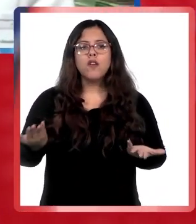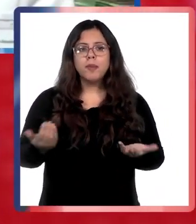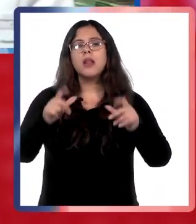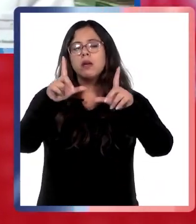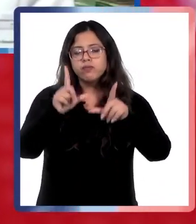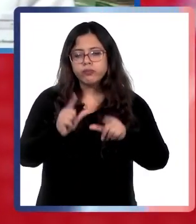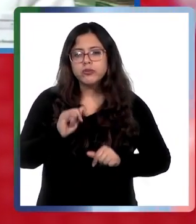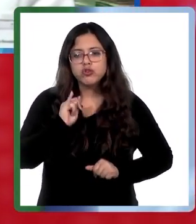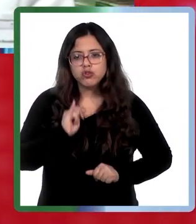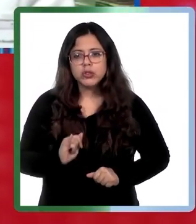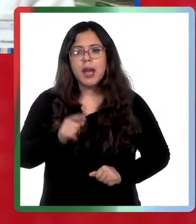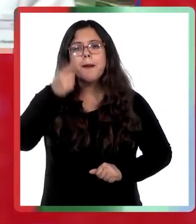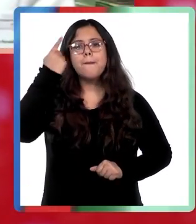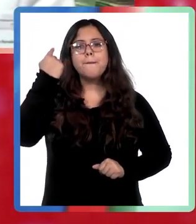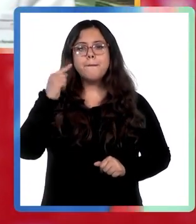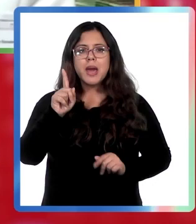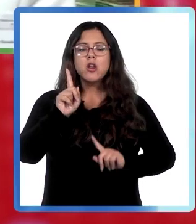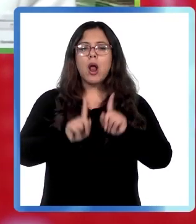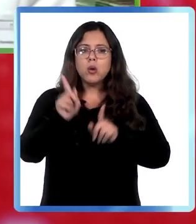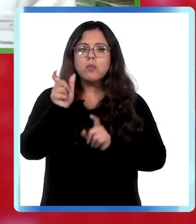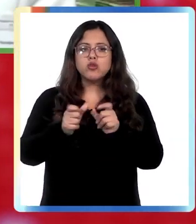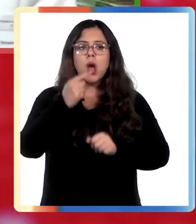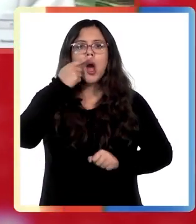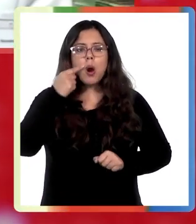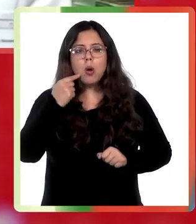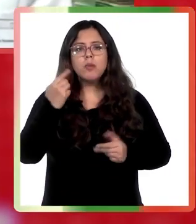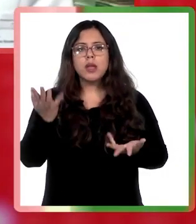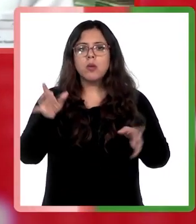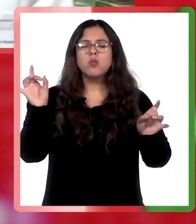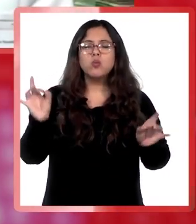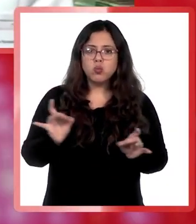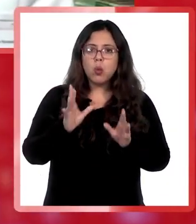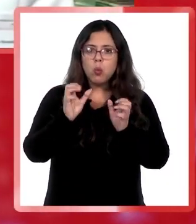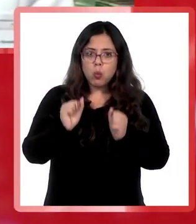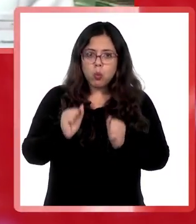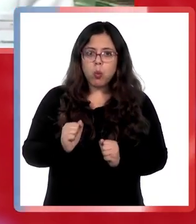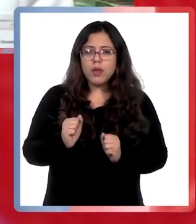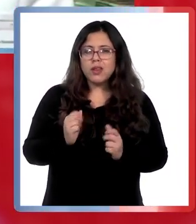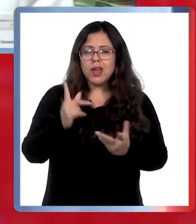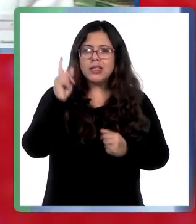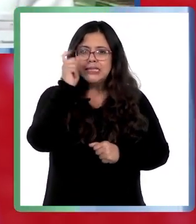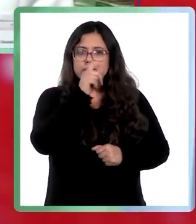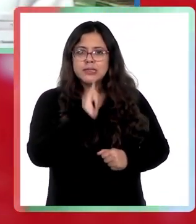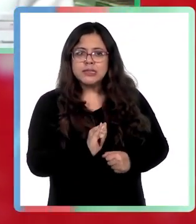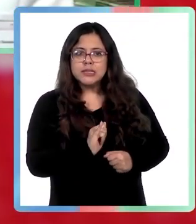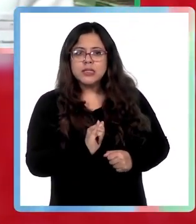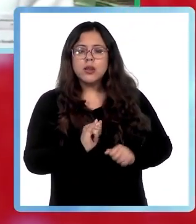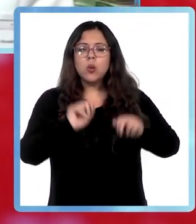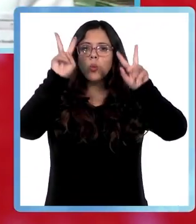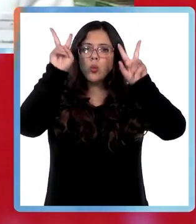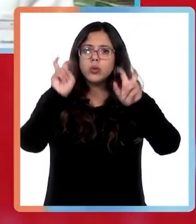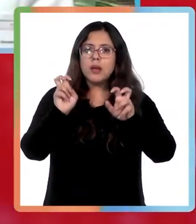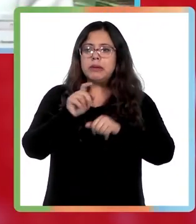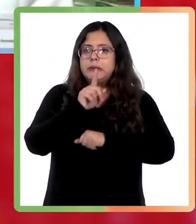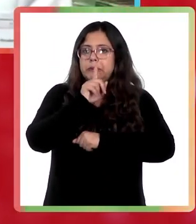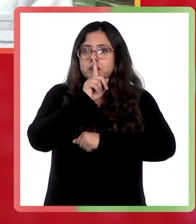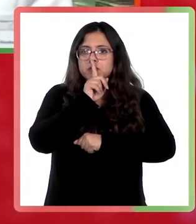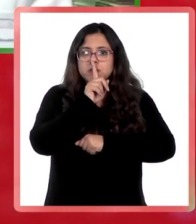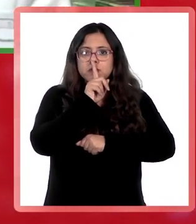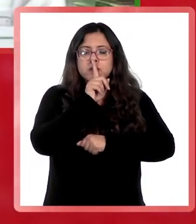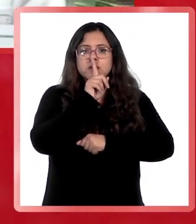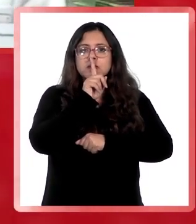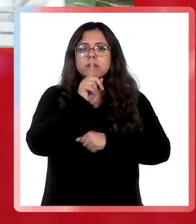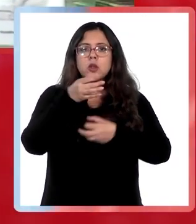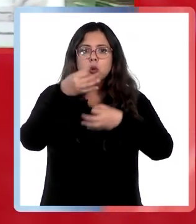obviamente ha ido disminuyendo, pero algunos hombres que podría ser algo complejo, un tema tabú